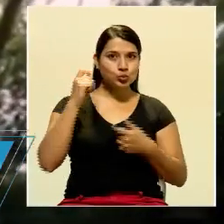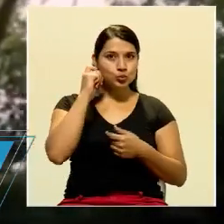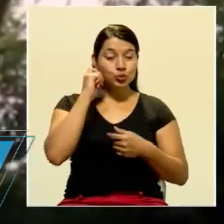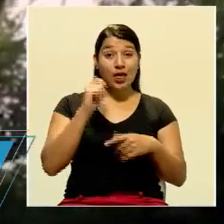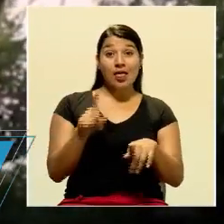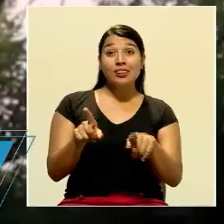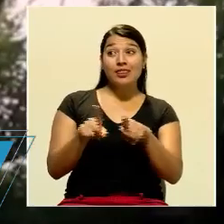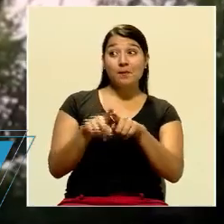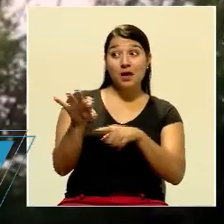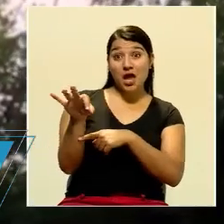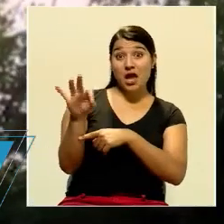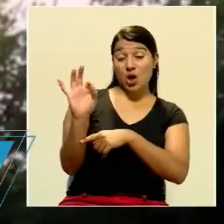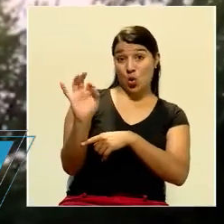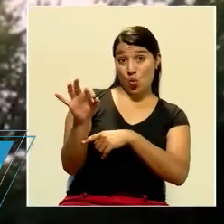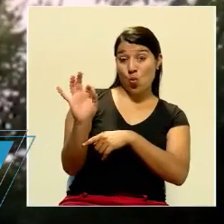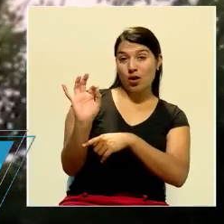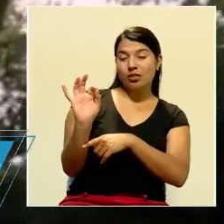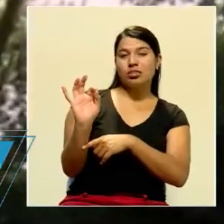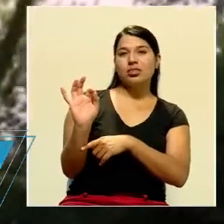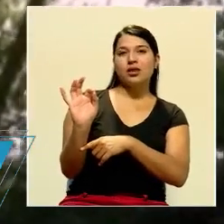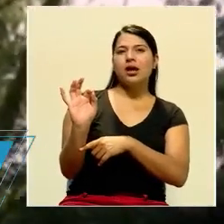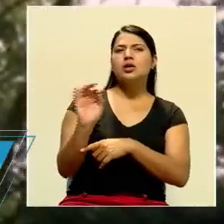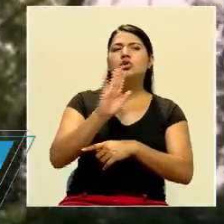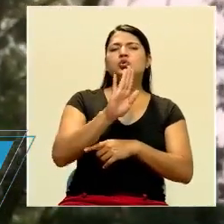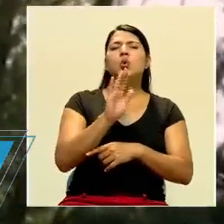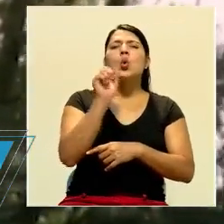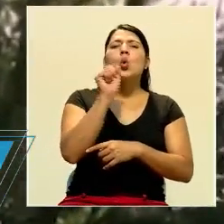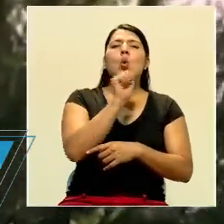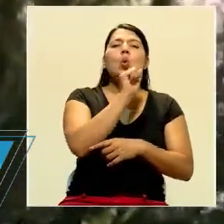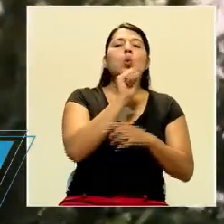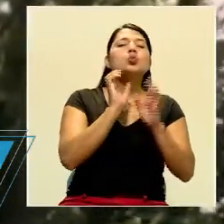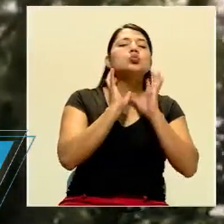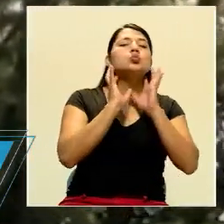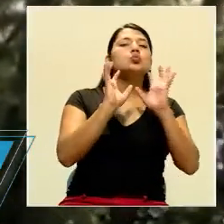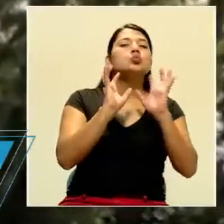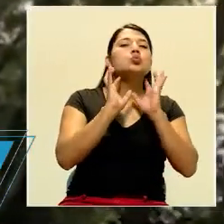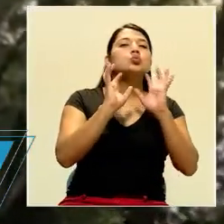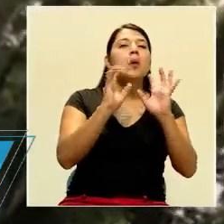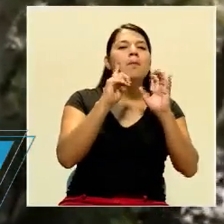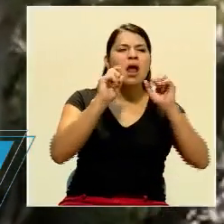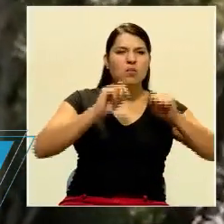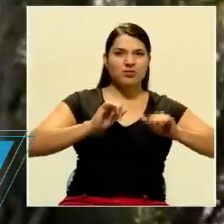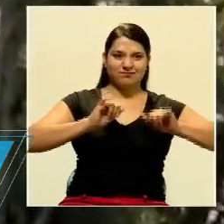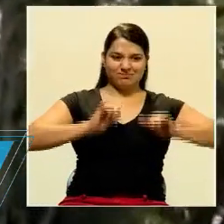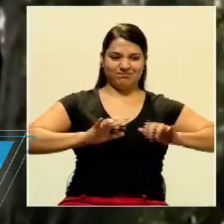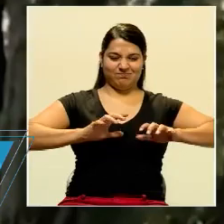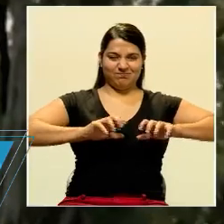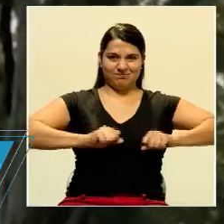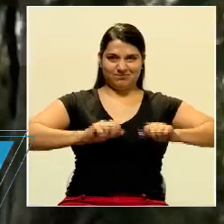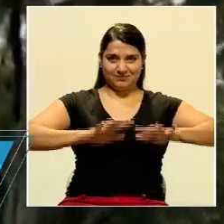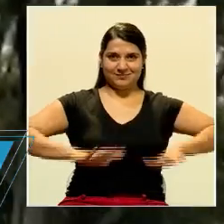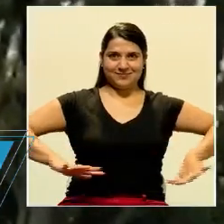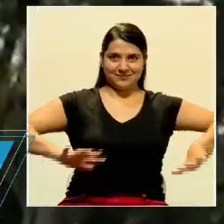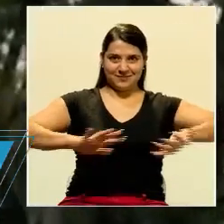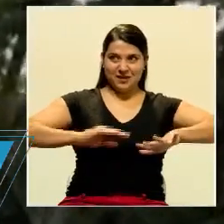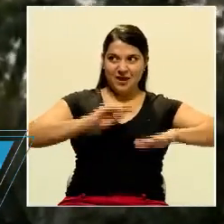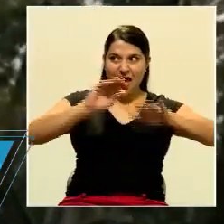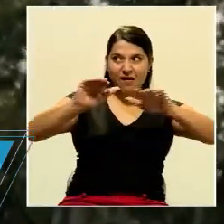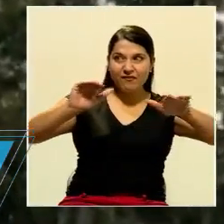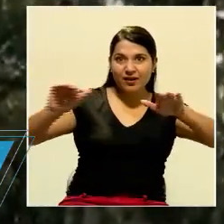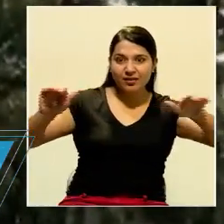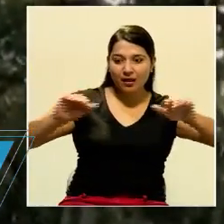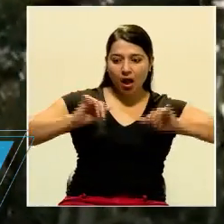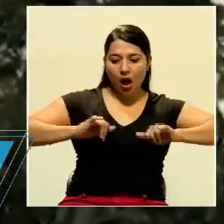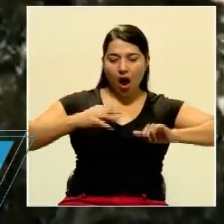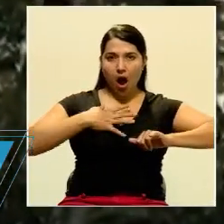Además de encontrar pareja, los cantos de los gibones son usados para señalar su territorio y advertir a sus rivales dónde se